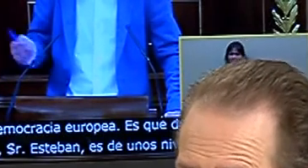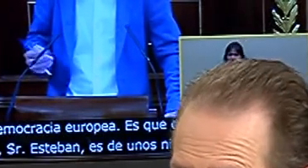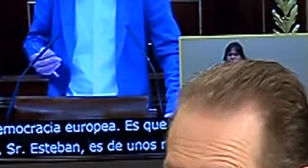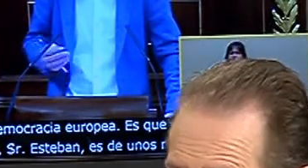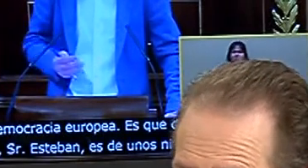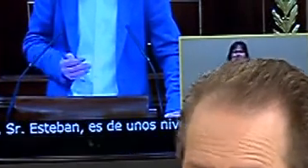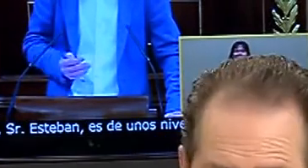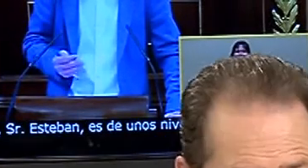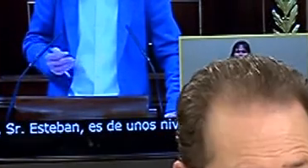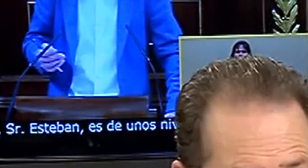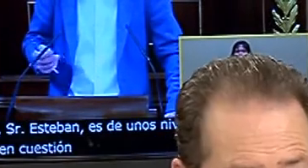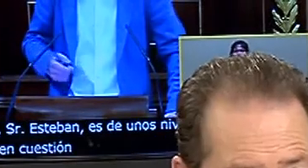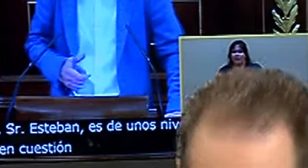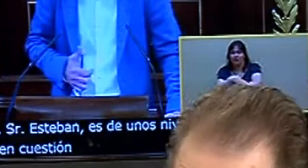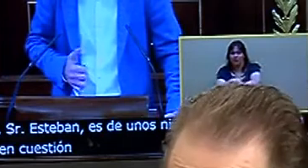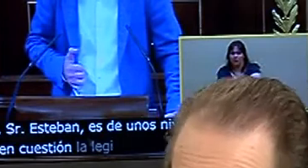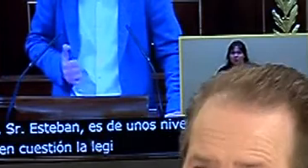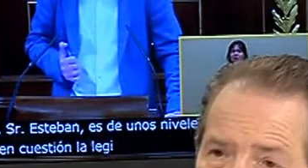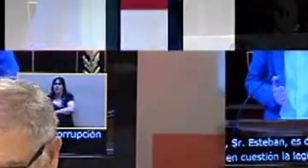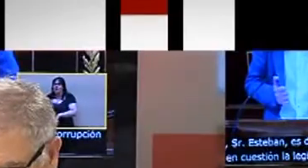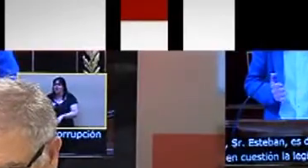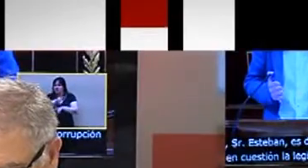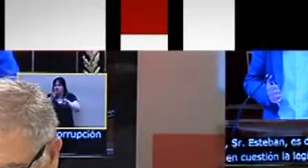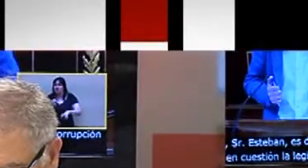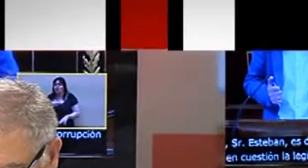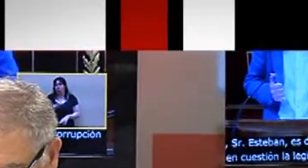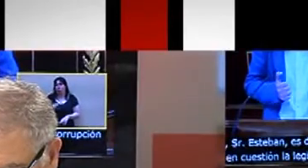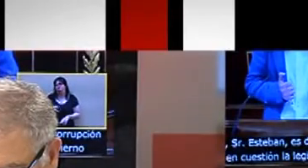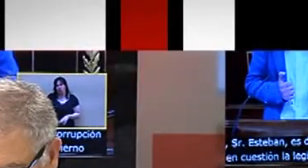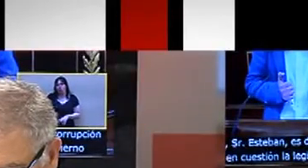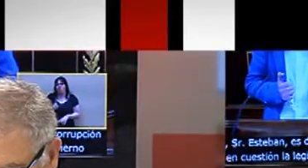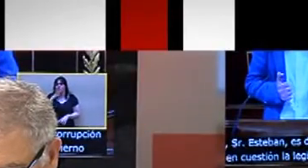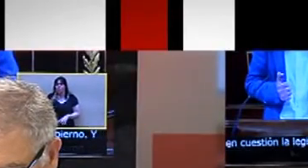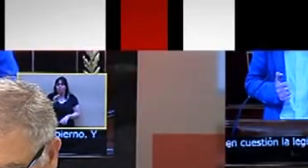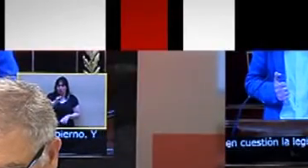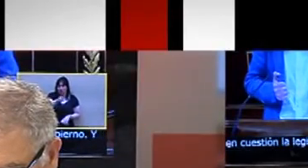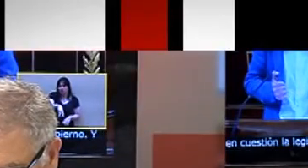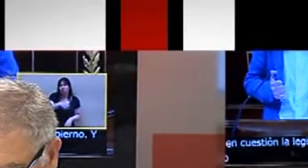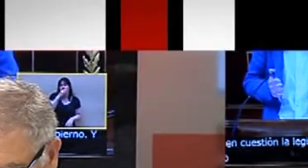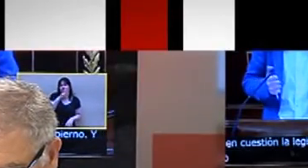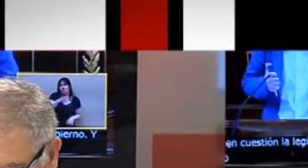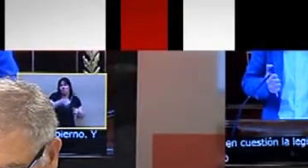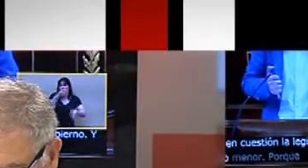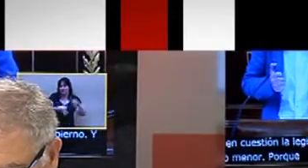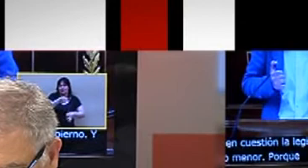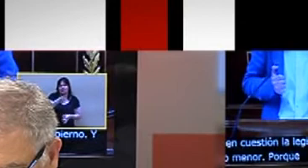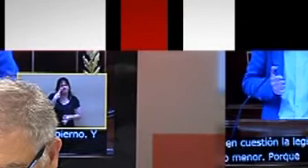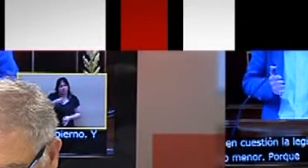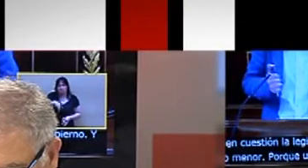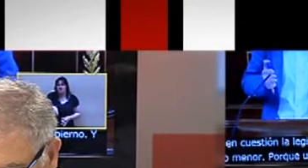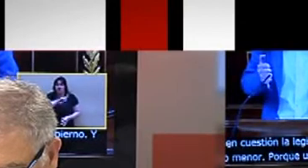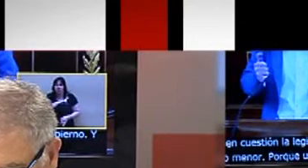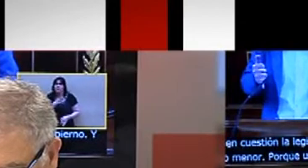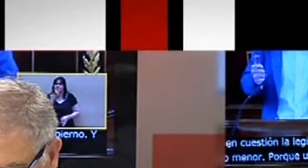con los nacionalistas catalanes analistas vascos eso cambia sobre todo con el nacionalismo catalán cuando el gas el mismo catalán se echa al monte y se